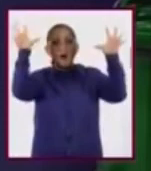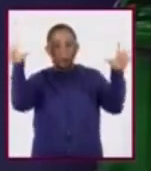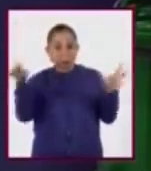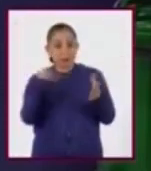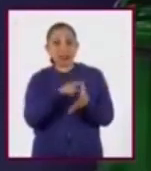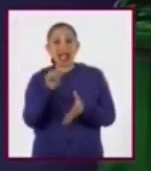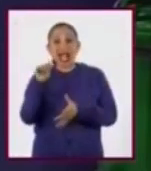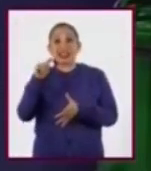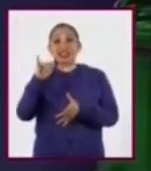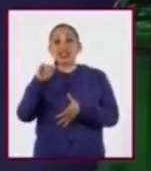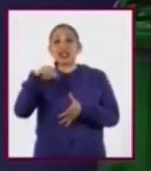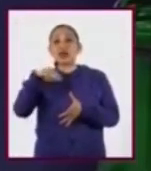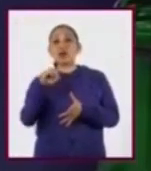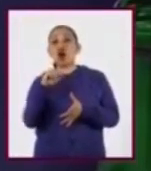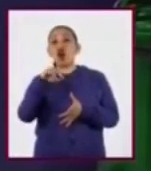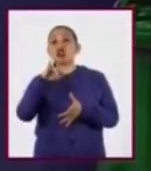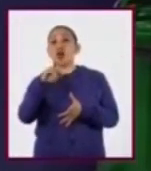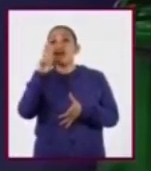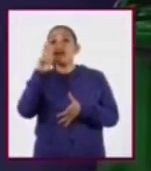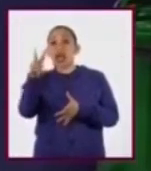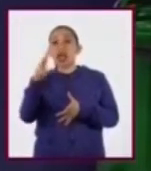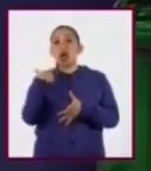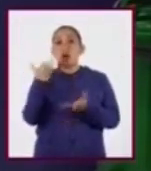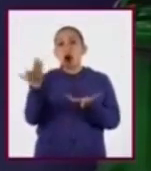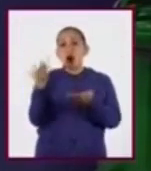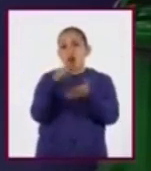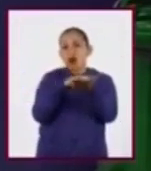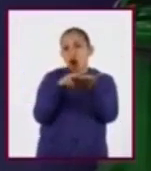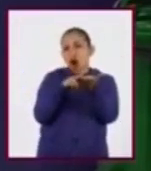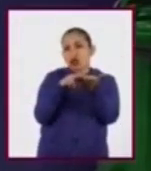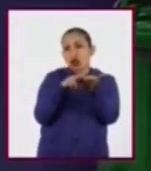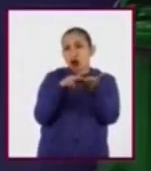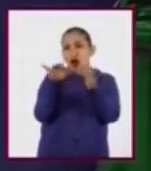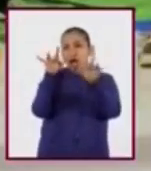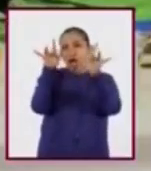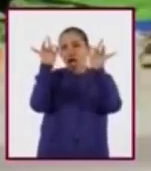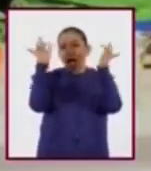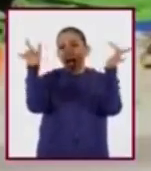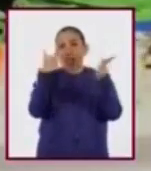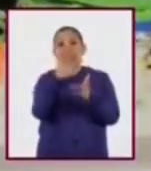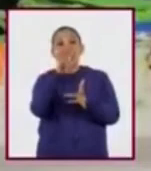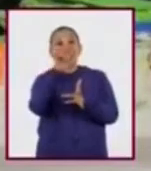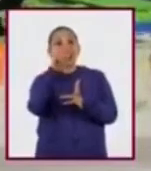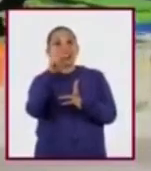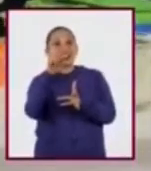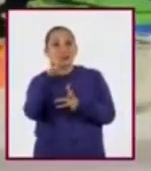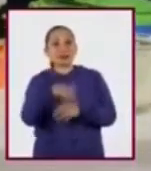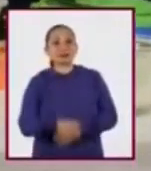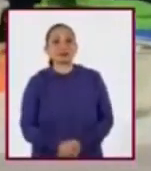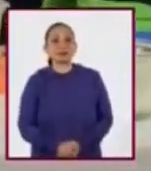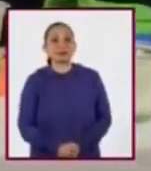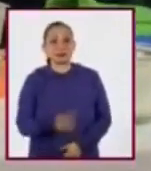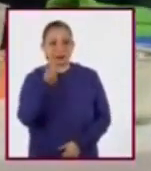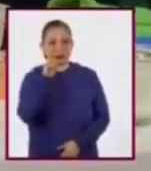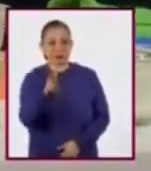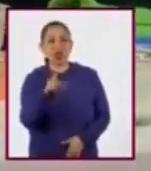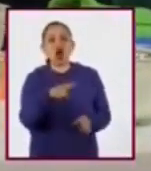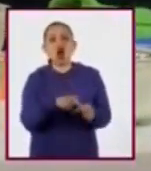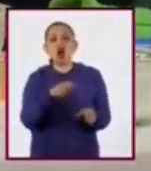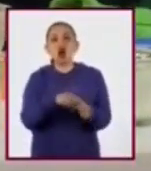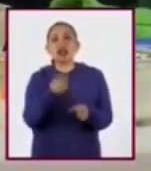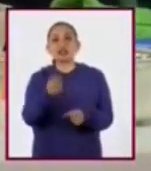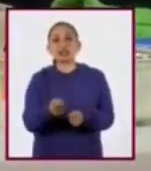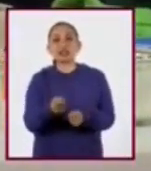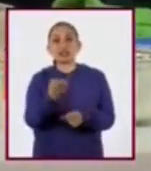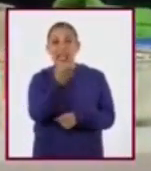El antimonio da un efecto de los halos de los brillos, glitter. Veamos de qué colores